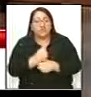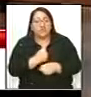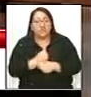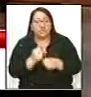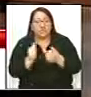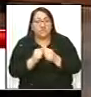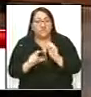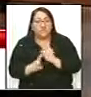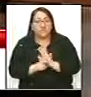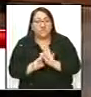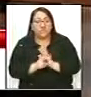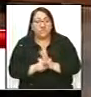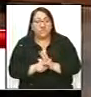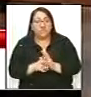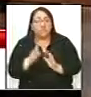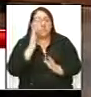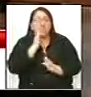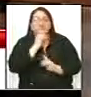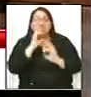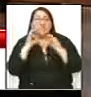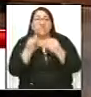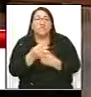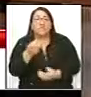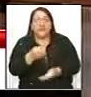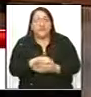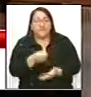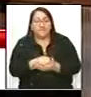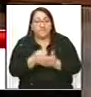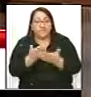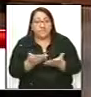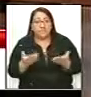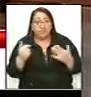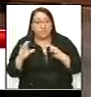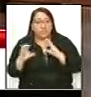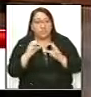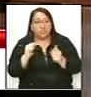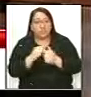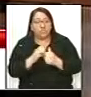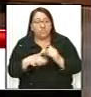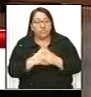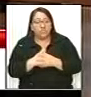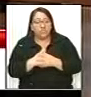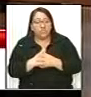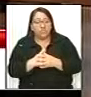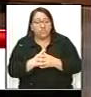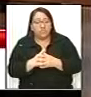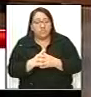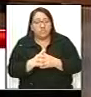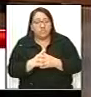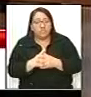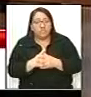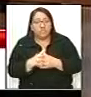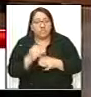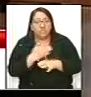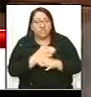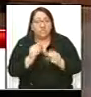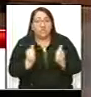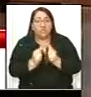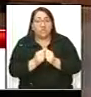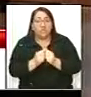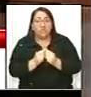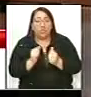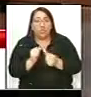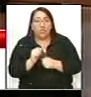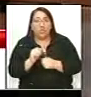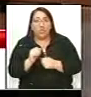voluntad del padre de familia para pagar. Estos aspectos se están discutiendo en las mesas de trabajo que ha convocado el MINEDU con la